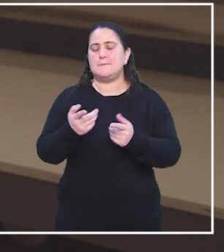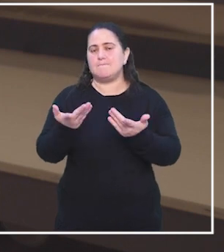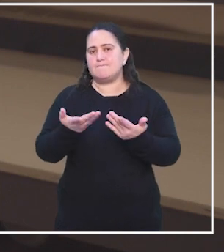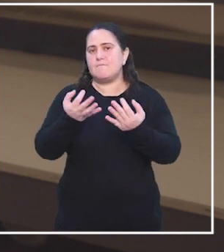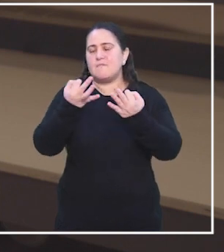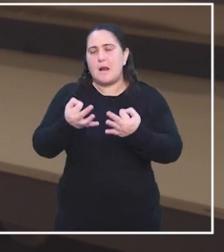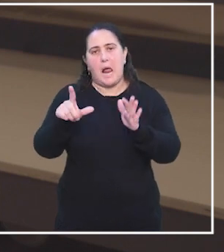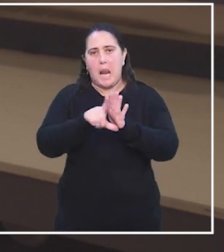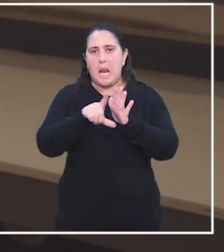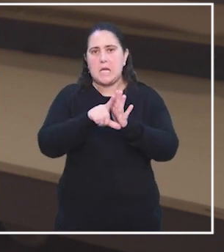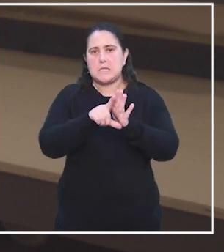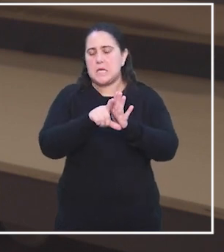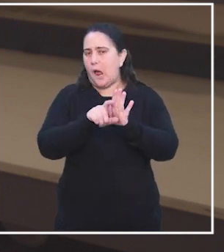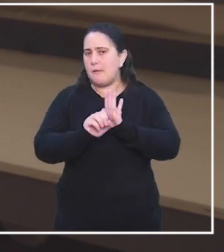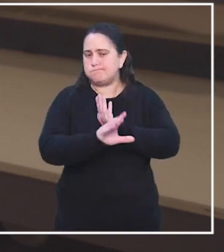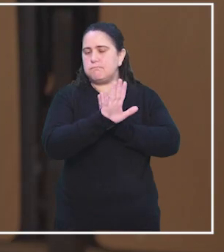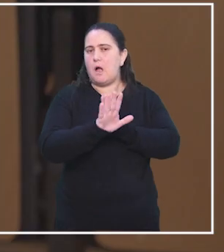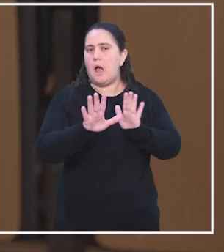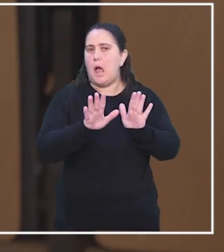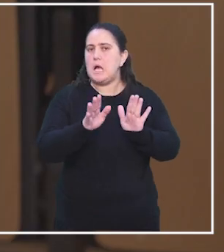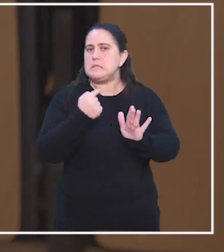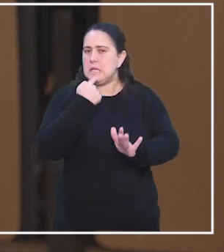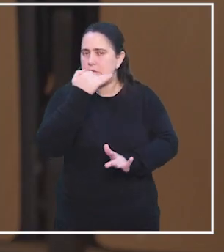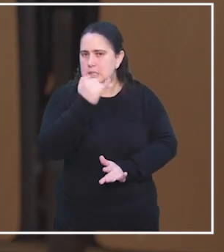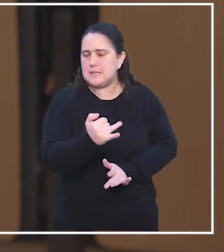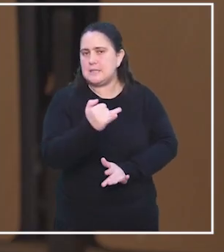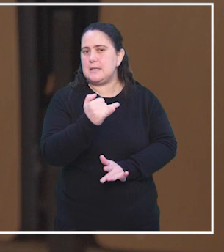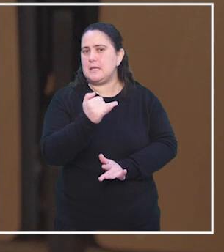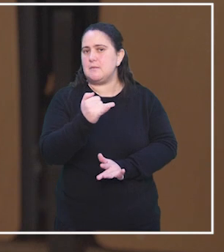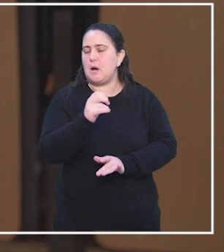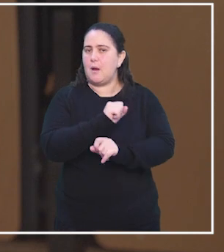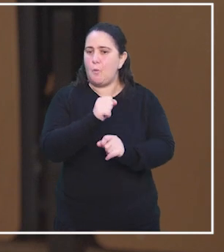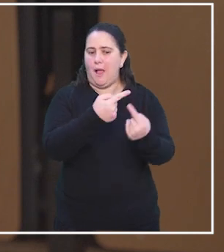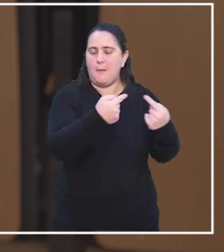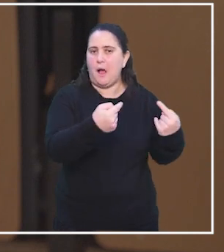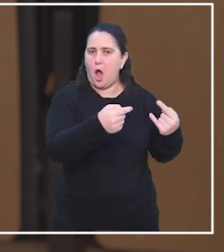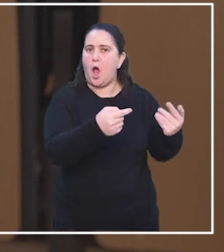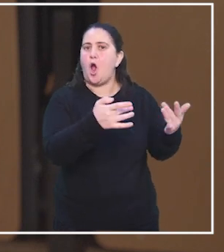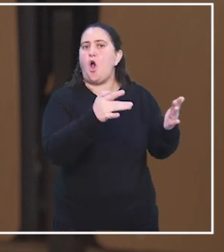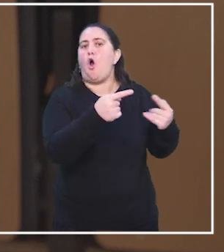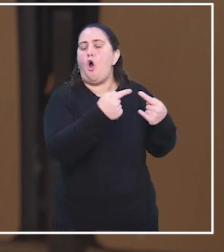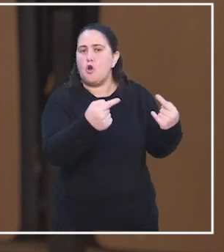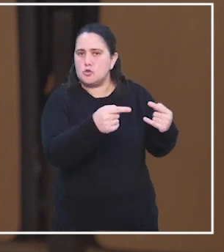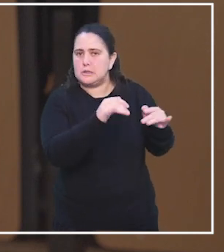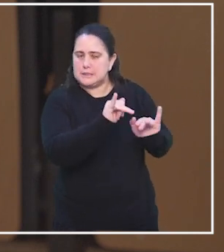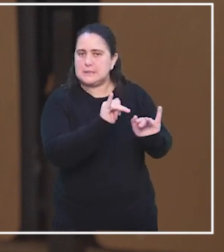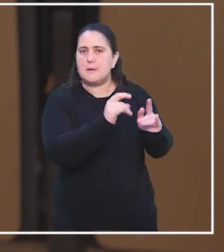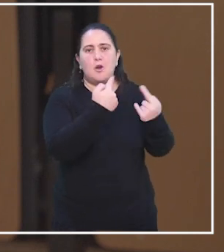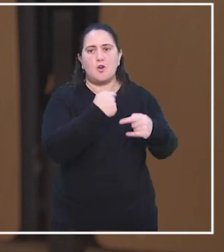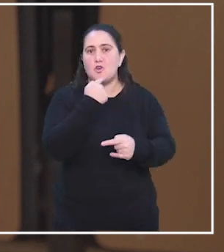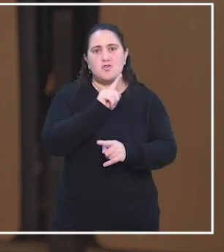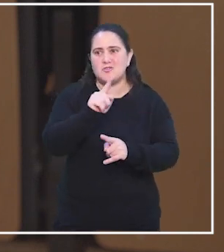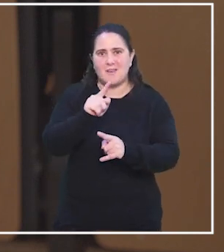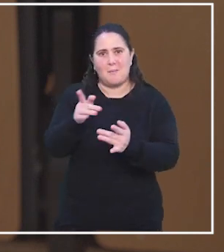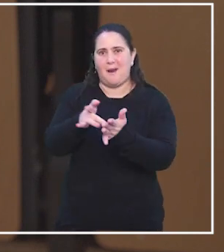hay muchas leyes apropiadas para el mundo material que no son competentes